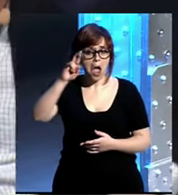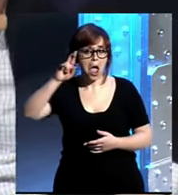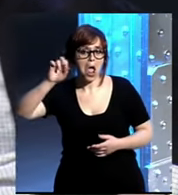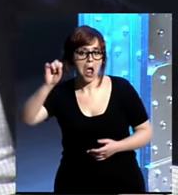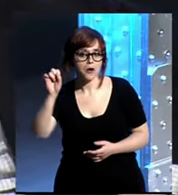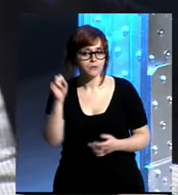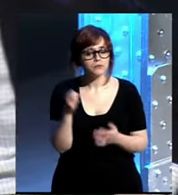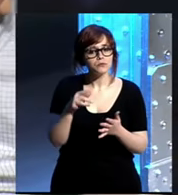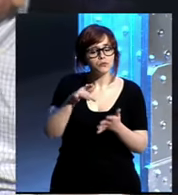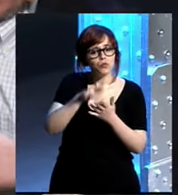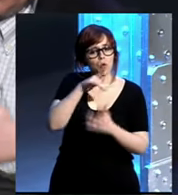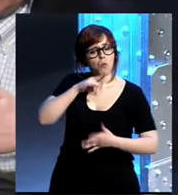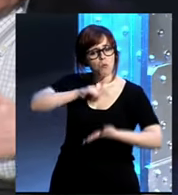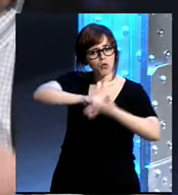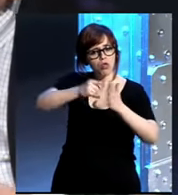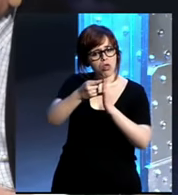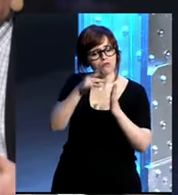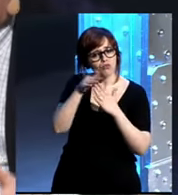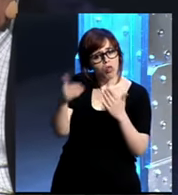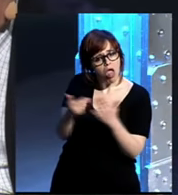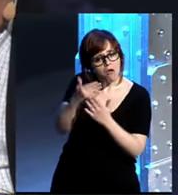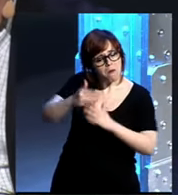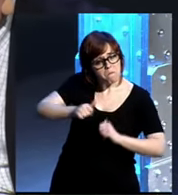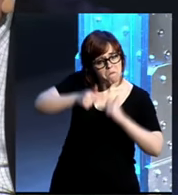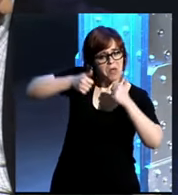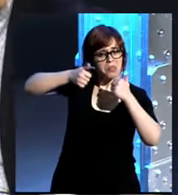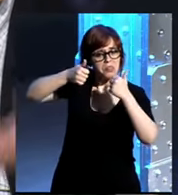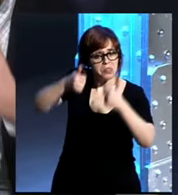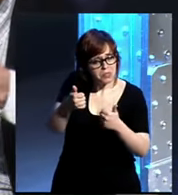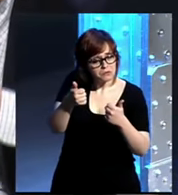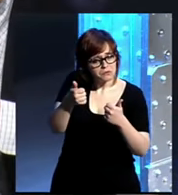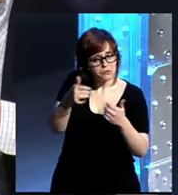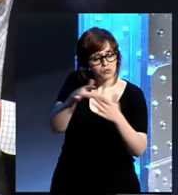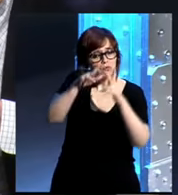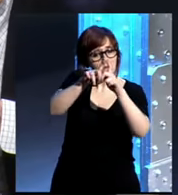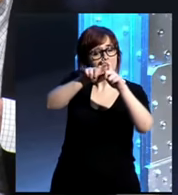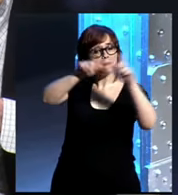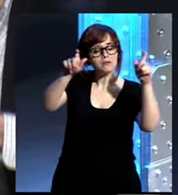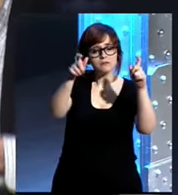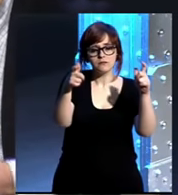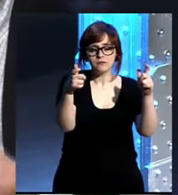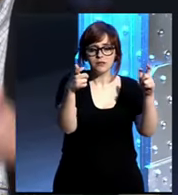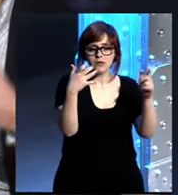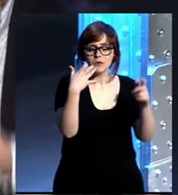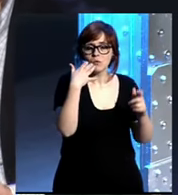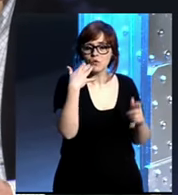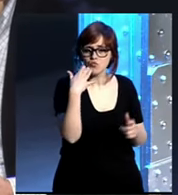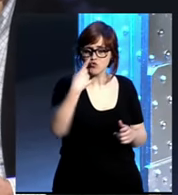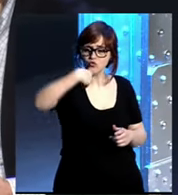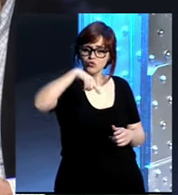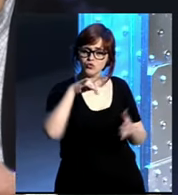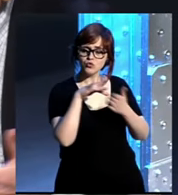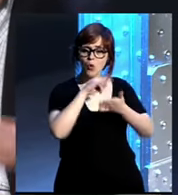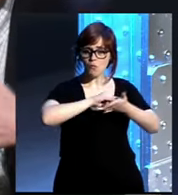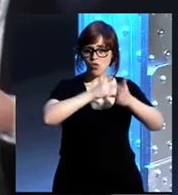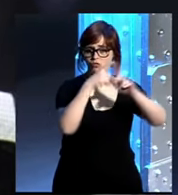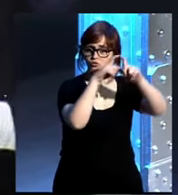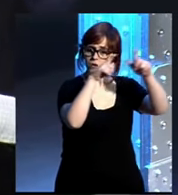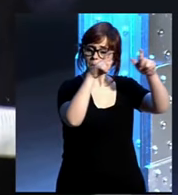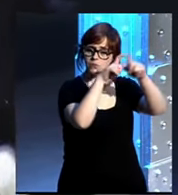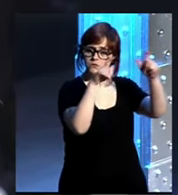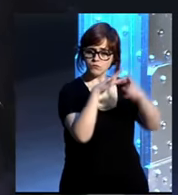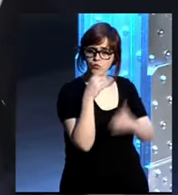de emprendimiento, que sabéis que lo que estamos haciendo es solicitar y financiar proyectos de empresa que